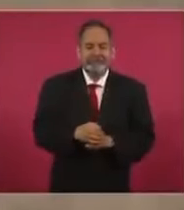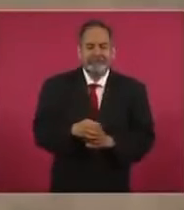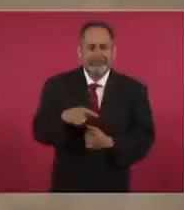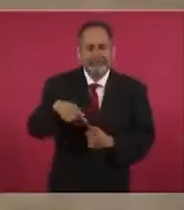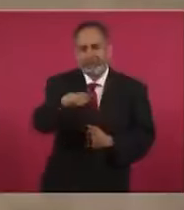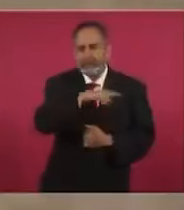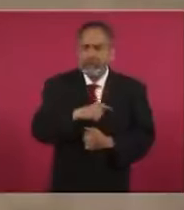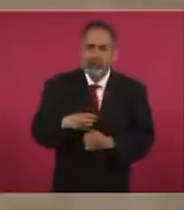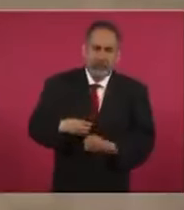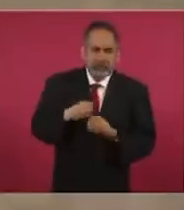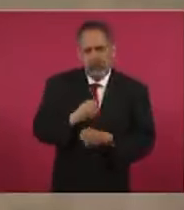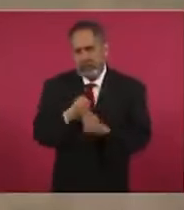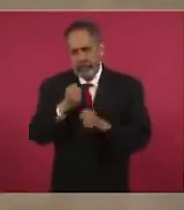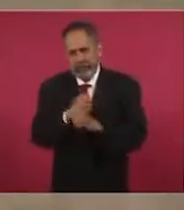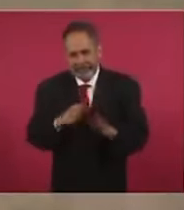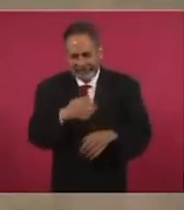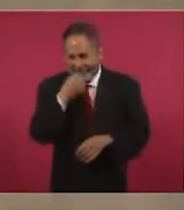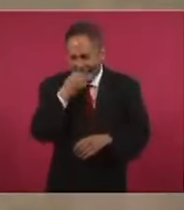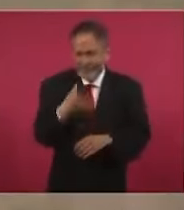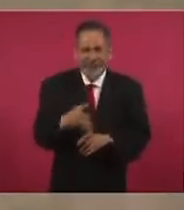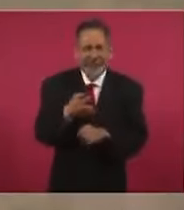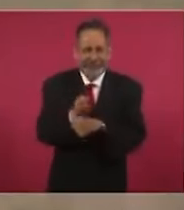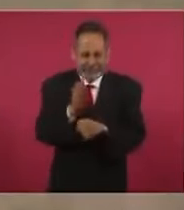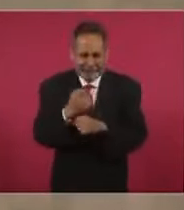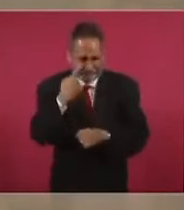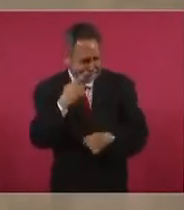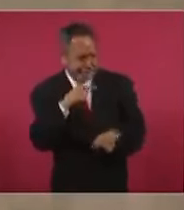vivir tan aburridos.